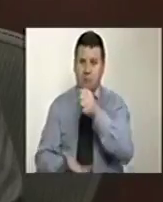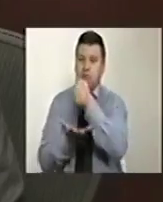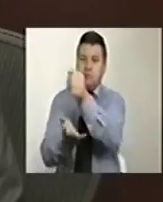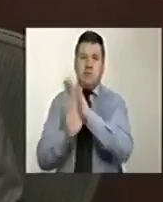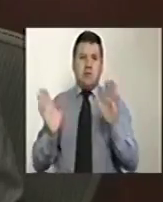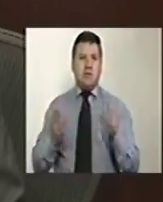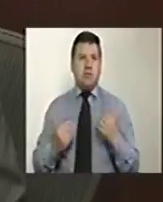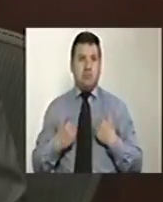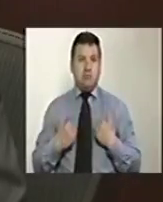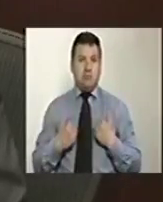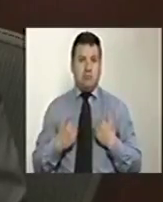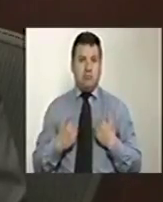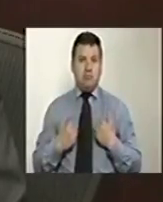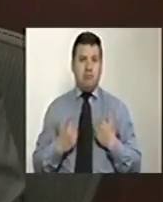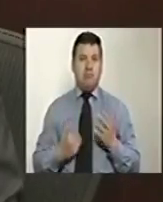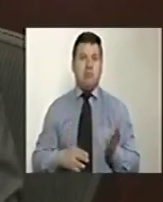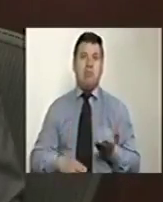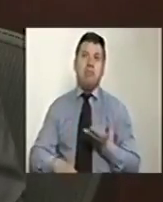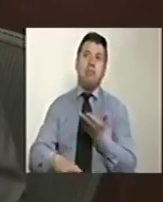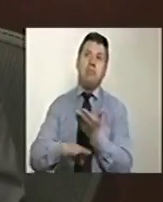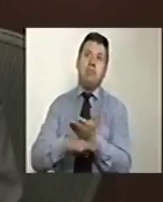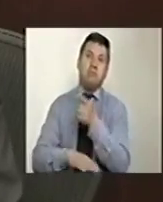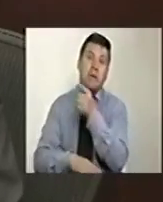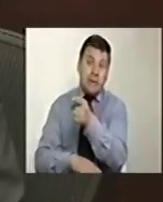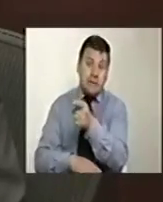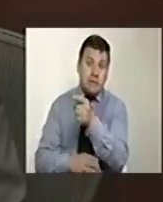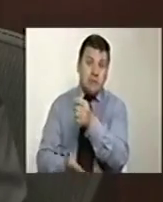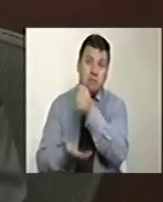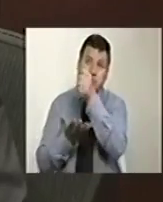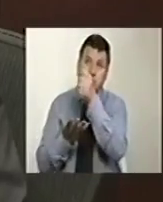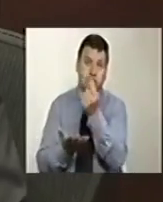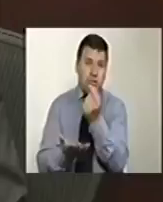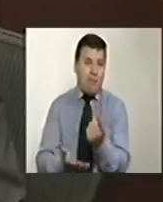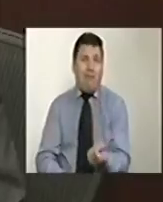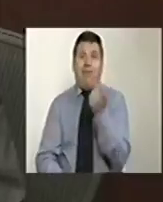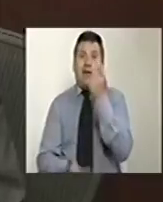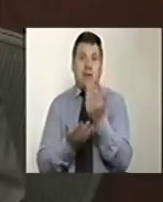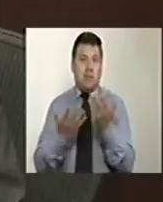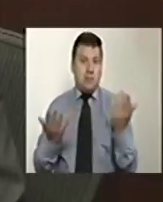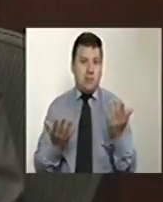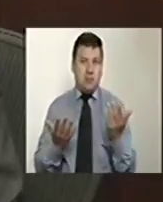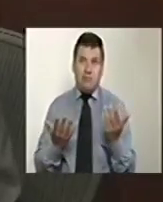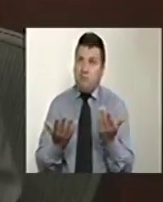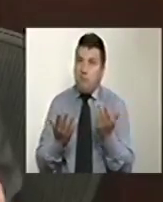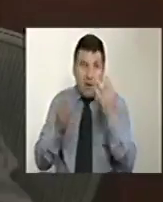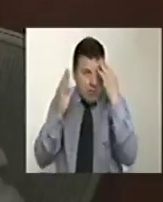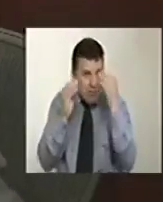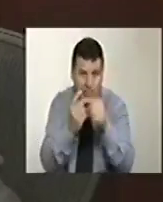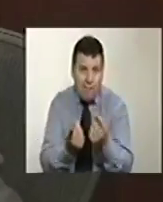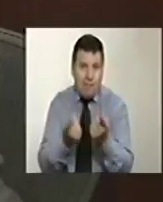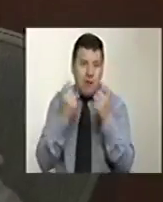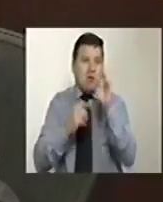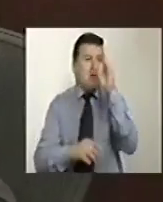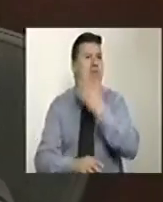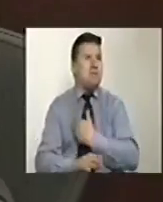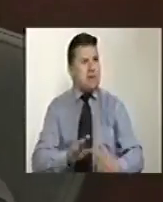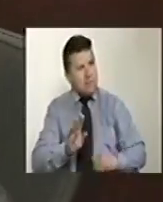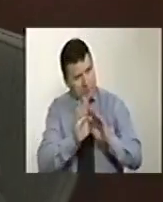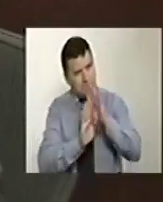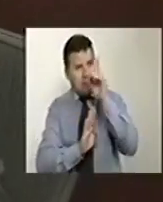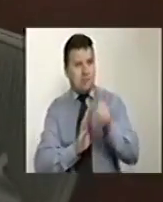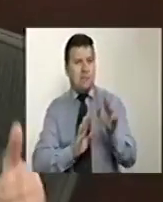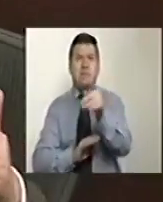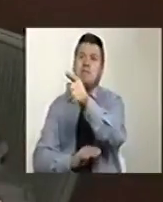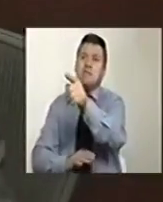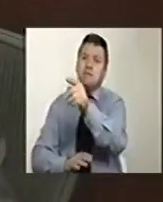cual nosotros tenemos que reclamar que eso es insuficiente, pero con un agravante, presidente y honorables senadores,